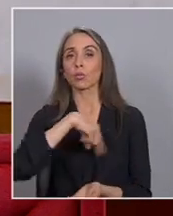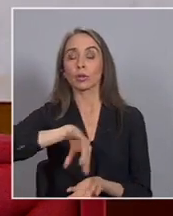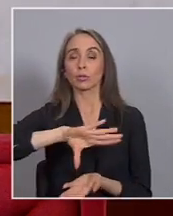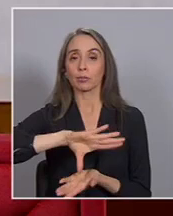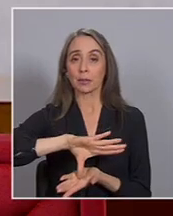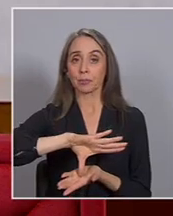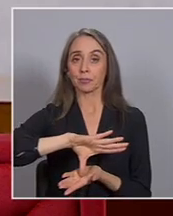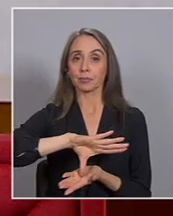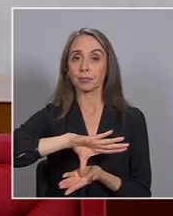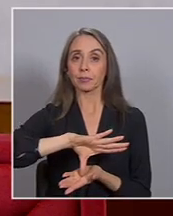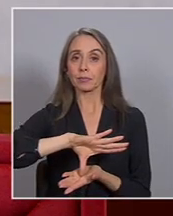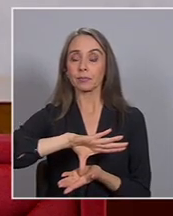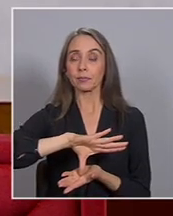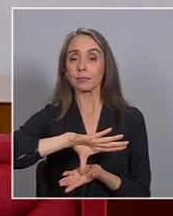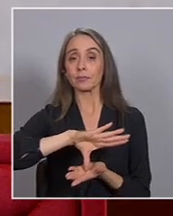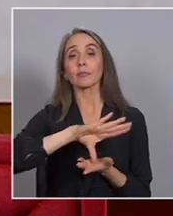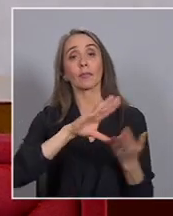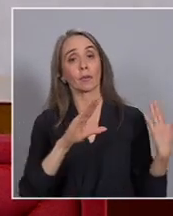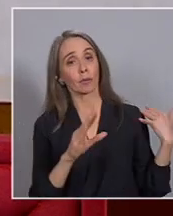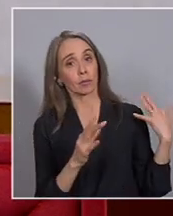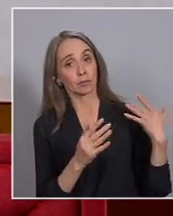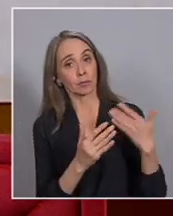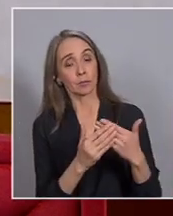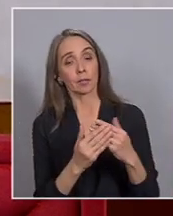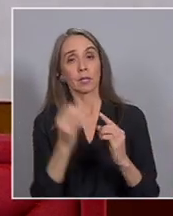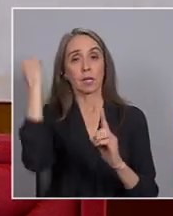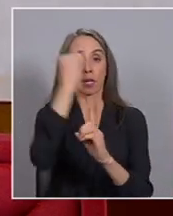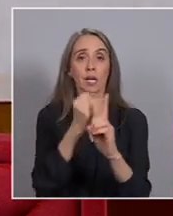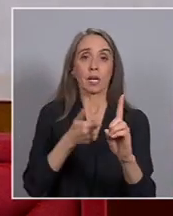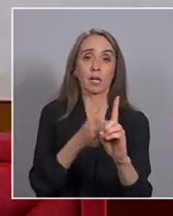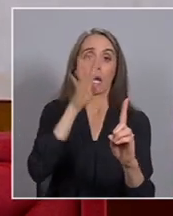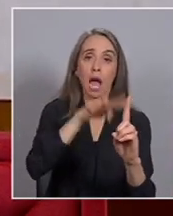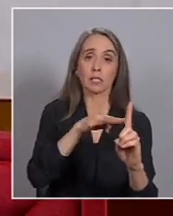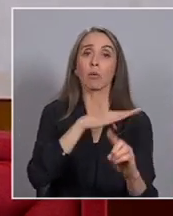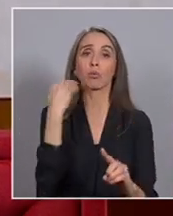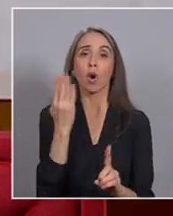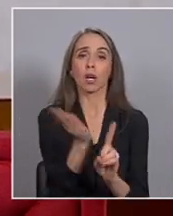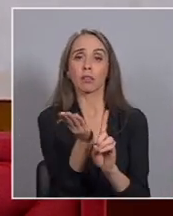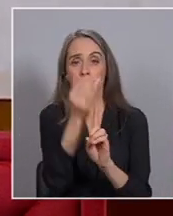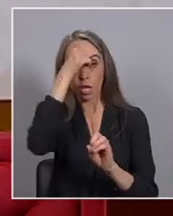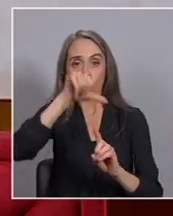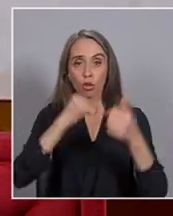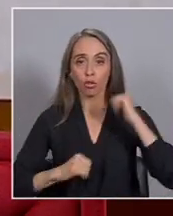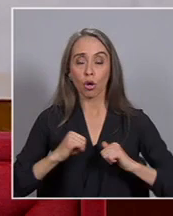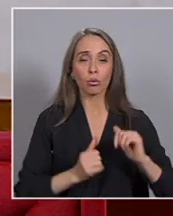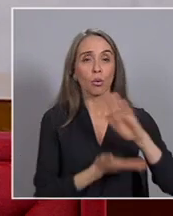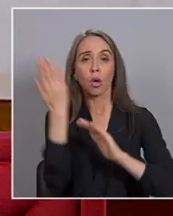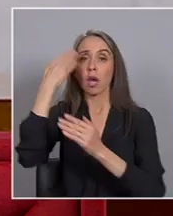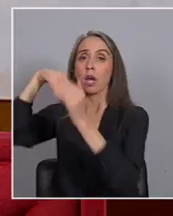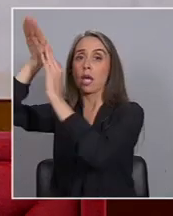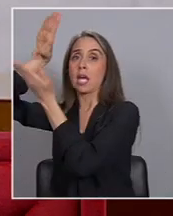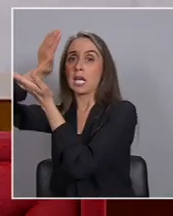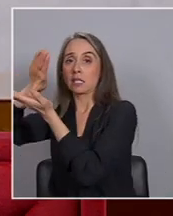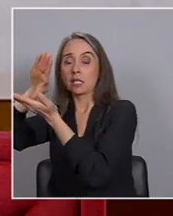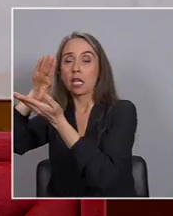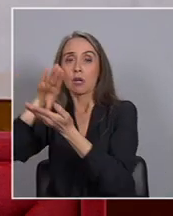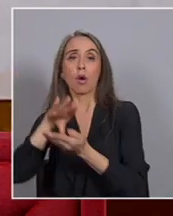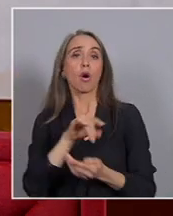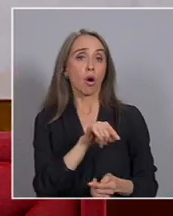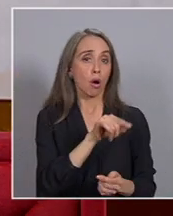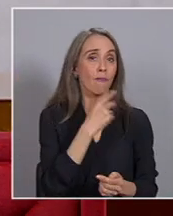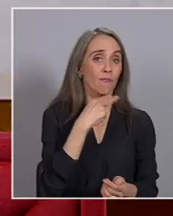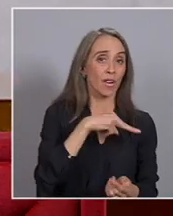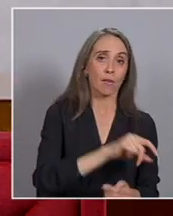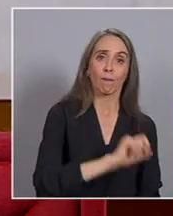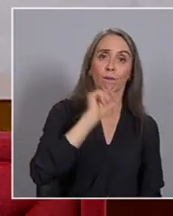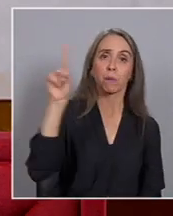país y que trajo consigo asesinato, muerte, tortura, exilio, destierro y